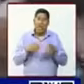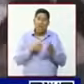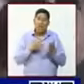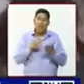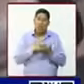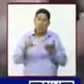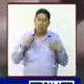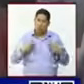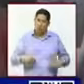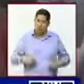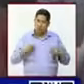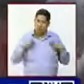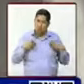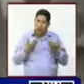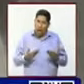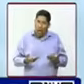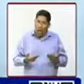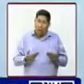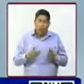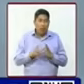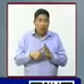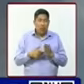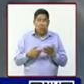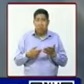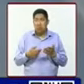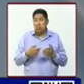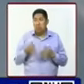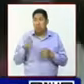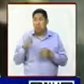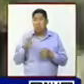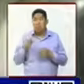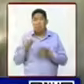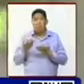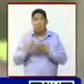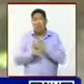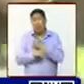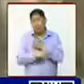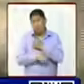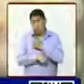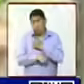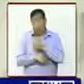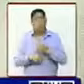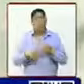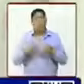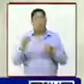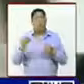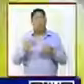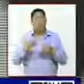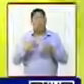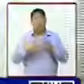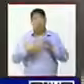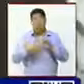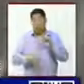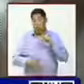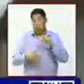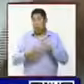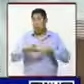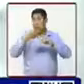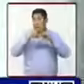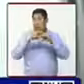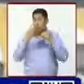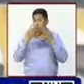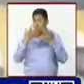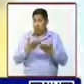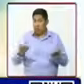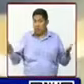menudo sin que haya consecuencias. El uso excesivo de la fuerza por parte de las autoridades policiales de América Latina creció en 2022, según